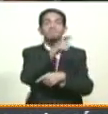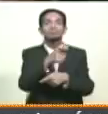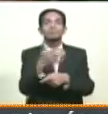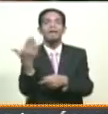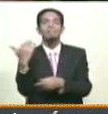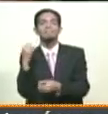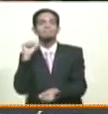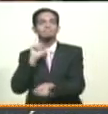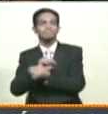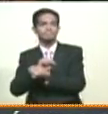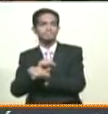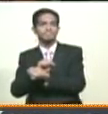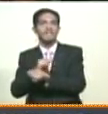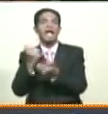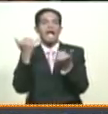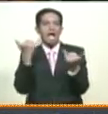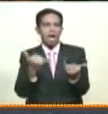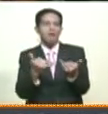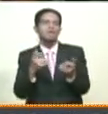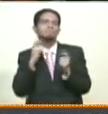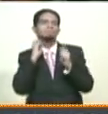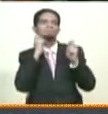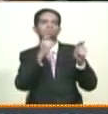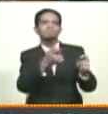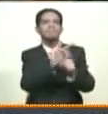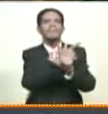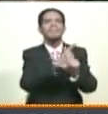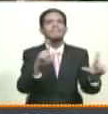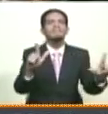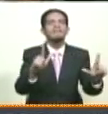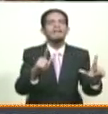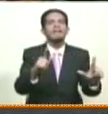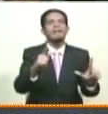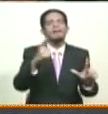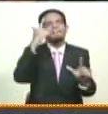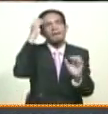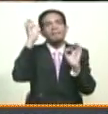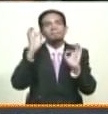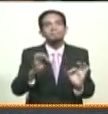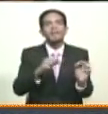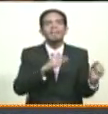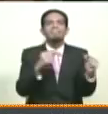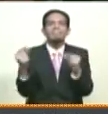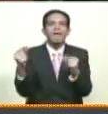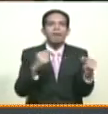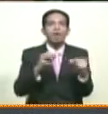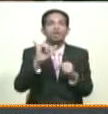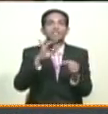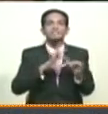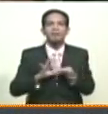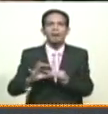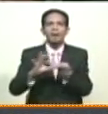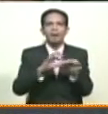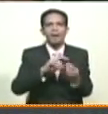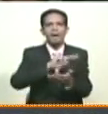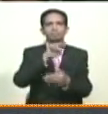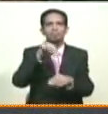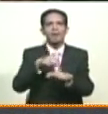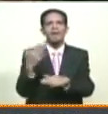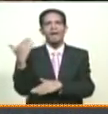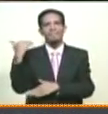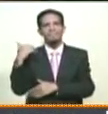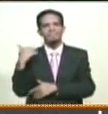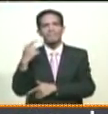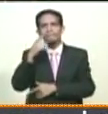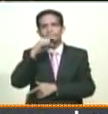estarán recibiendo estas medidas especiales para garantizar todo el diálogo y la reconciliación nacional que ha venido promoviendo